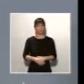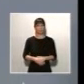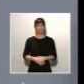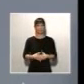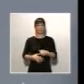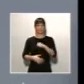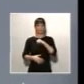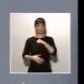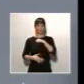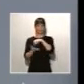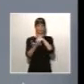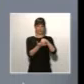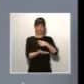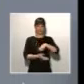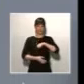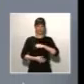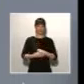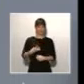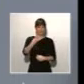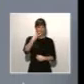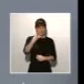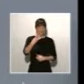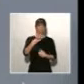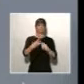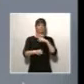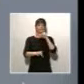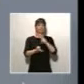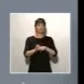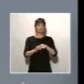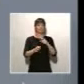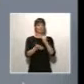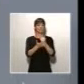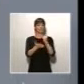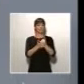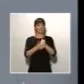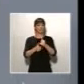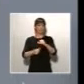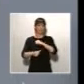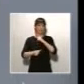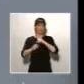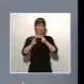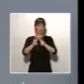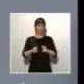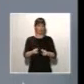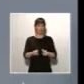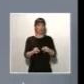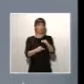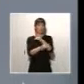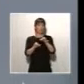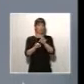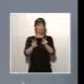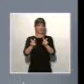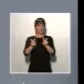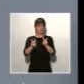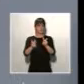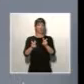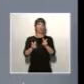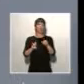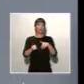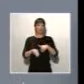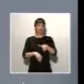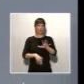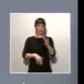españoles participando en dos ensayos clínicos con una molécula nueva, Rendesivir, y acabamos de autorizar cinco nuevos que empezarán en estos días.